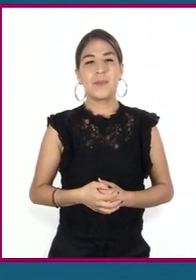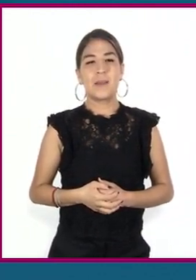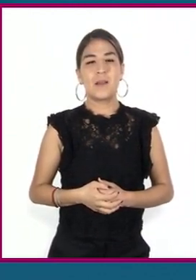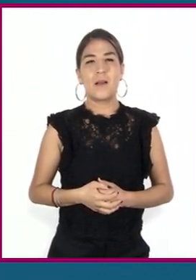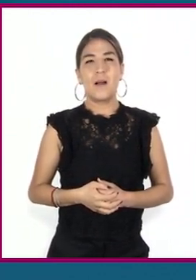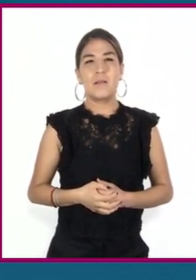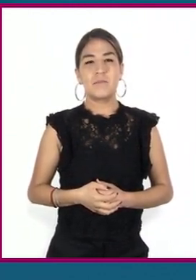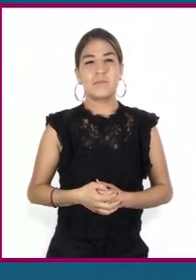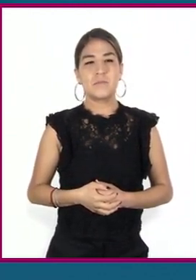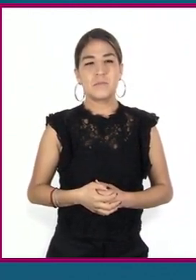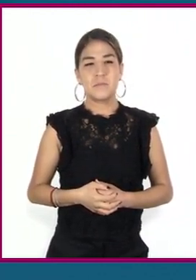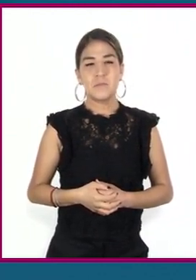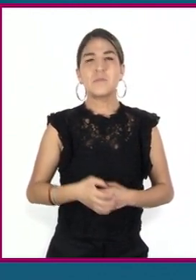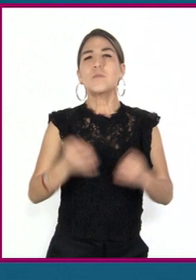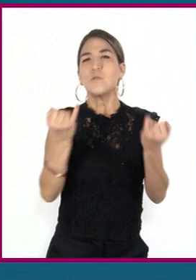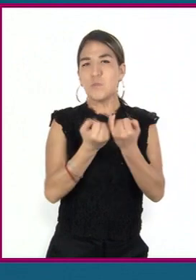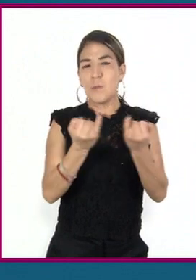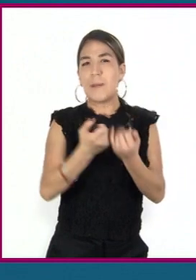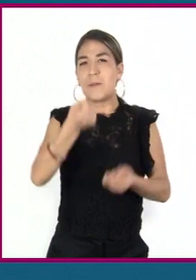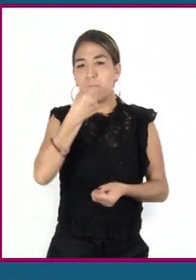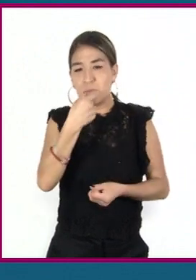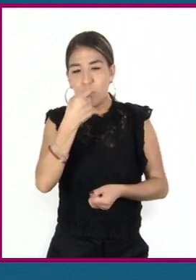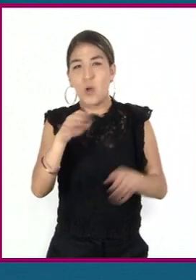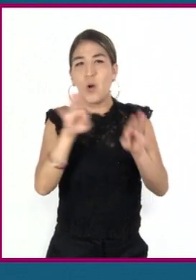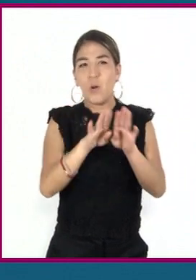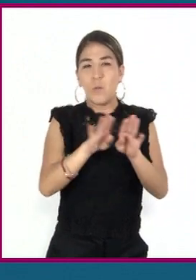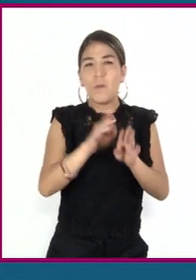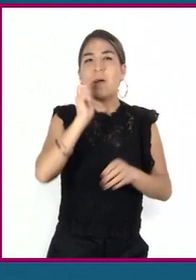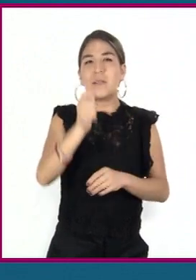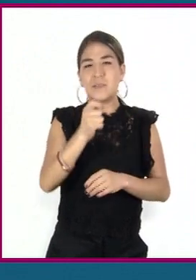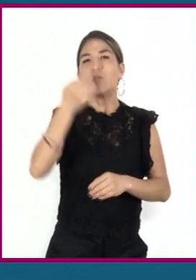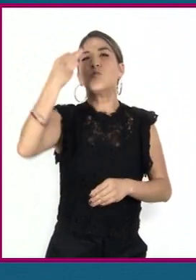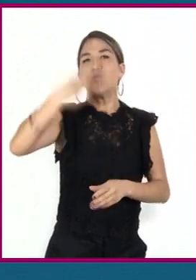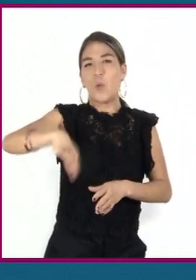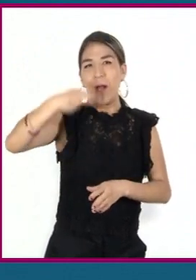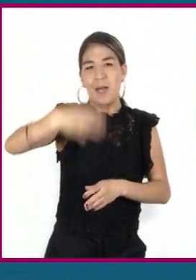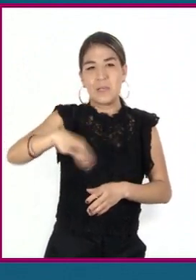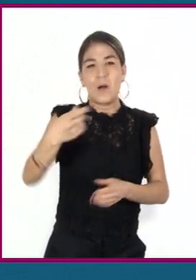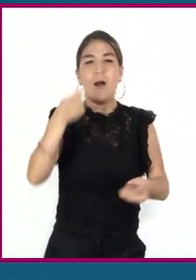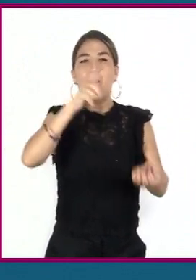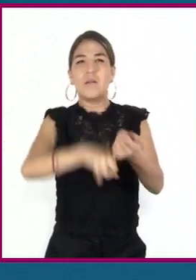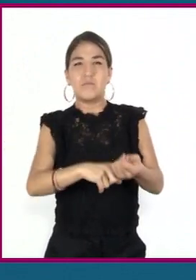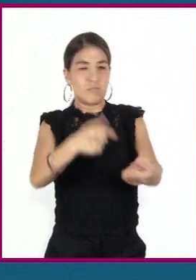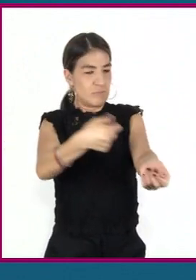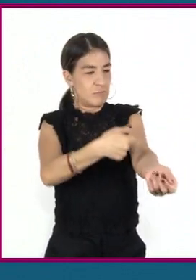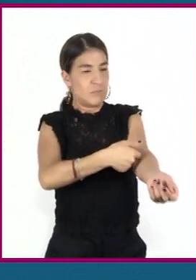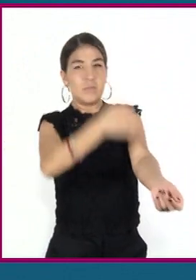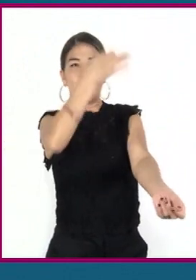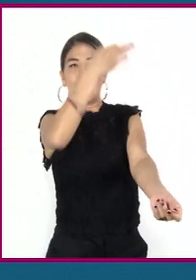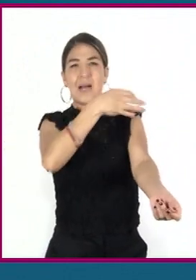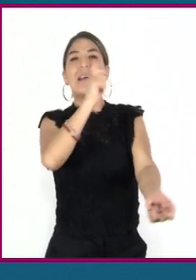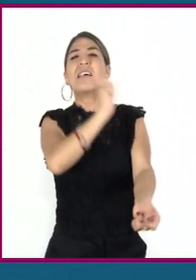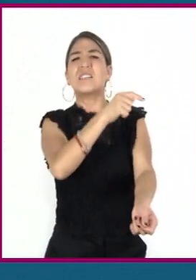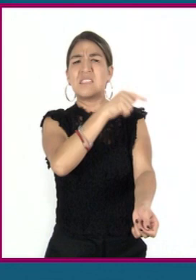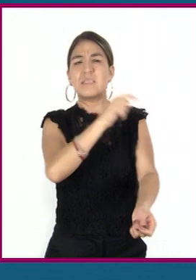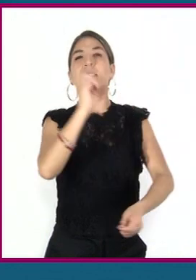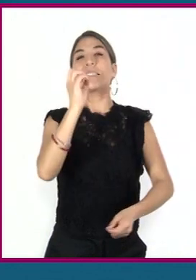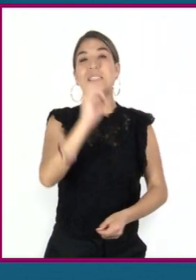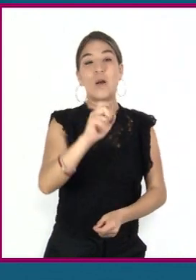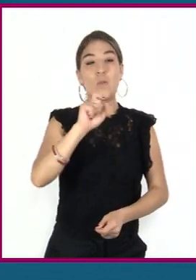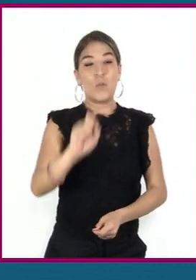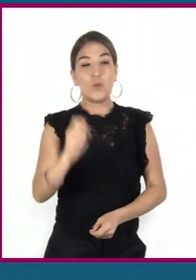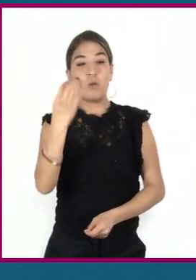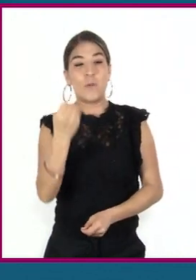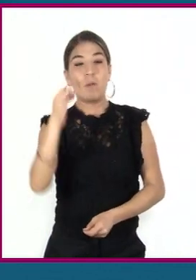En algunos tratamientos médicos se utiliza el suero fisiológico, que es una mezcla al